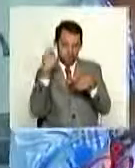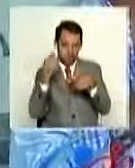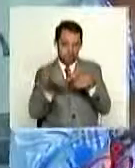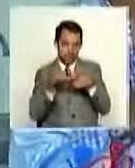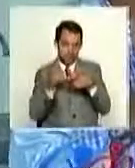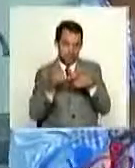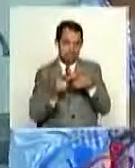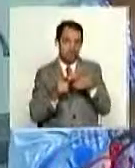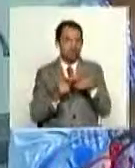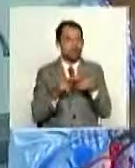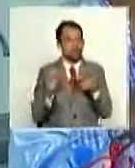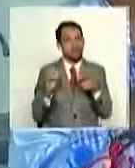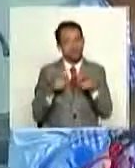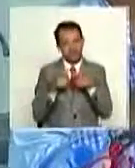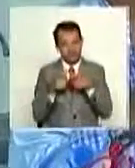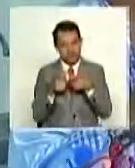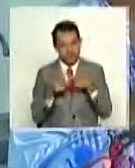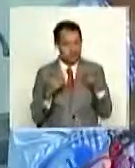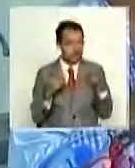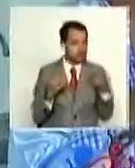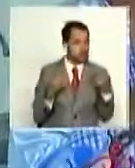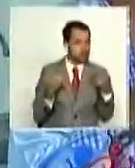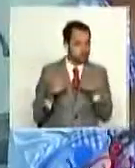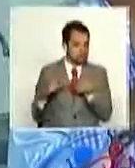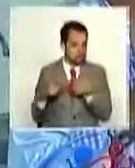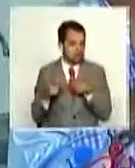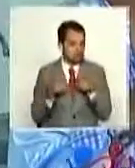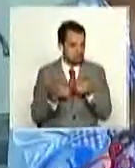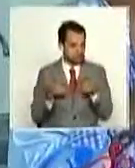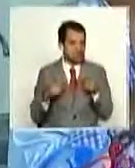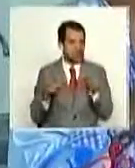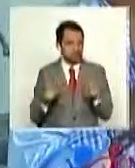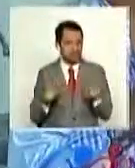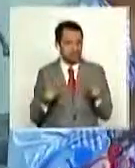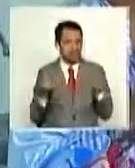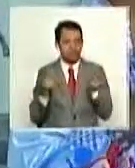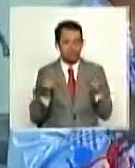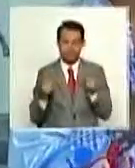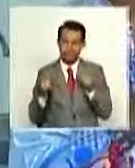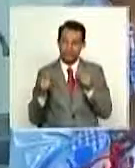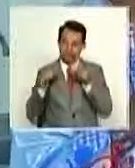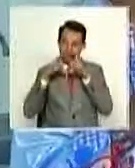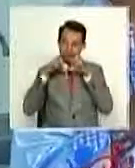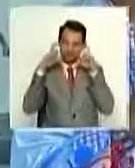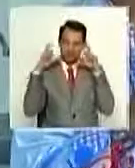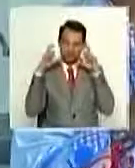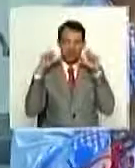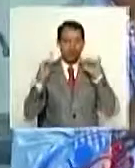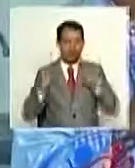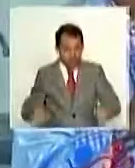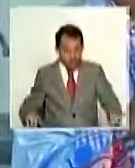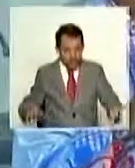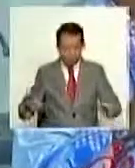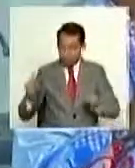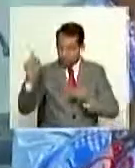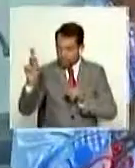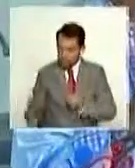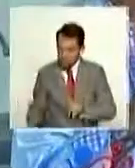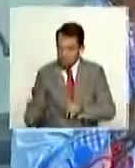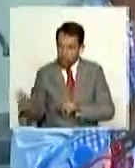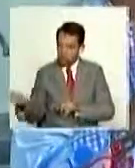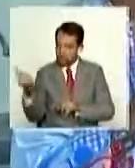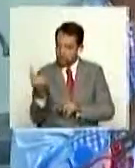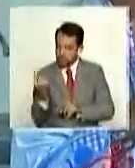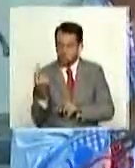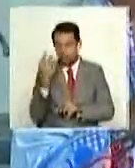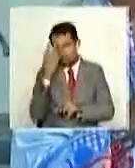ser una memoria, como puede ser un CD, como puede ser un disquete. Entonces, si nosotros conocemos quién es la persona que mandó el examen,